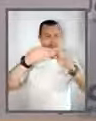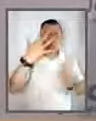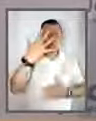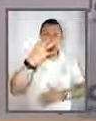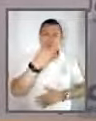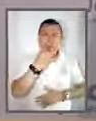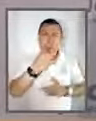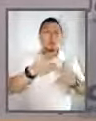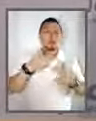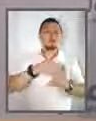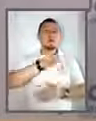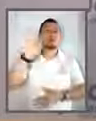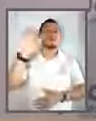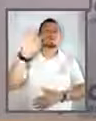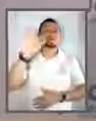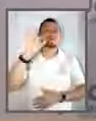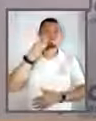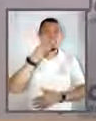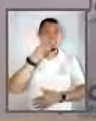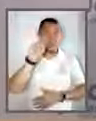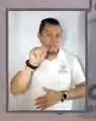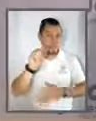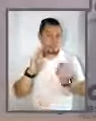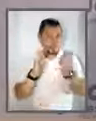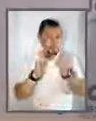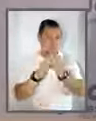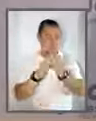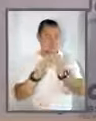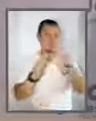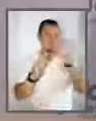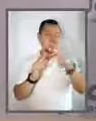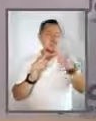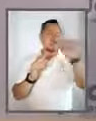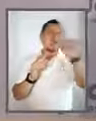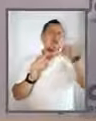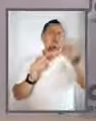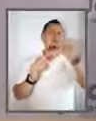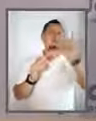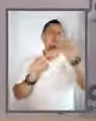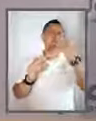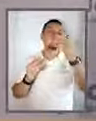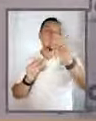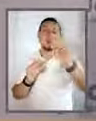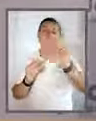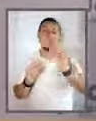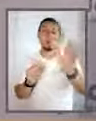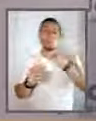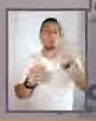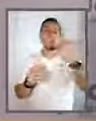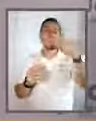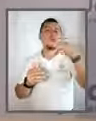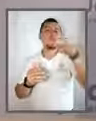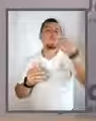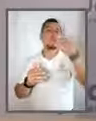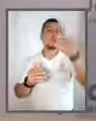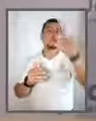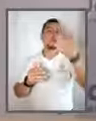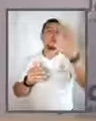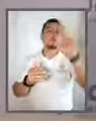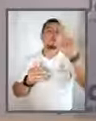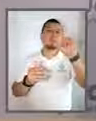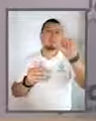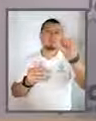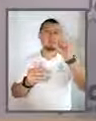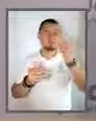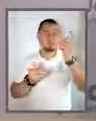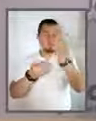hasta 45 minutos. Estas pruebas no son de antígenos, son moleculares, pero son pruebas rápidas porque se